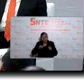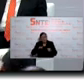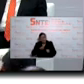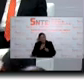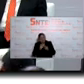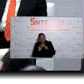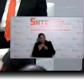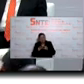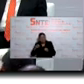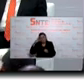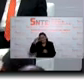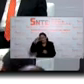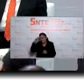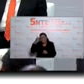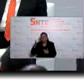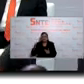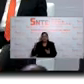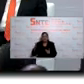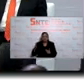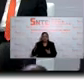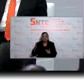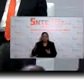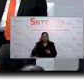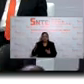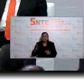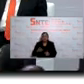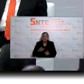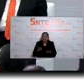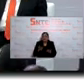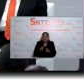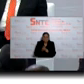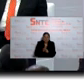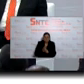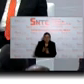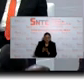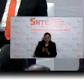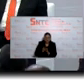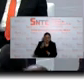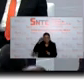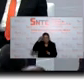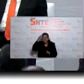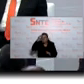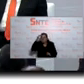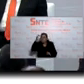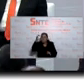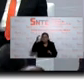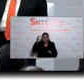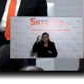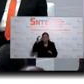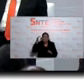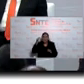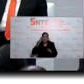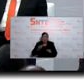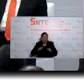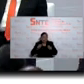¿Cuál es la labor del pensamiento? Lo que hace el pensamiento es configurar la vida que nos está ocurriendo.